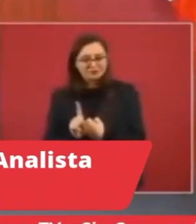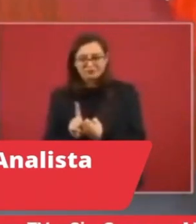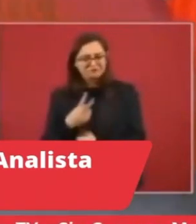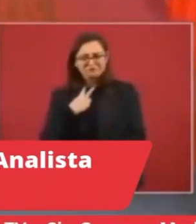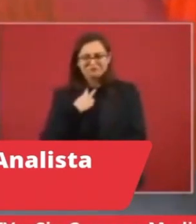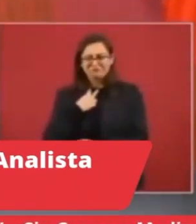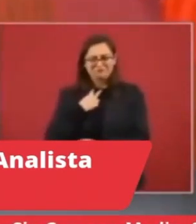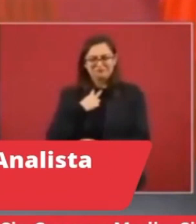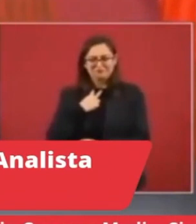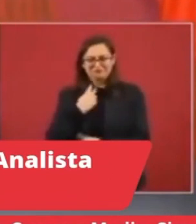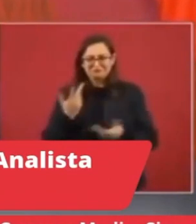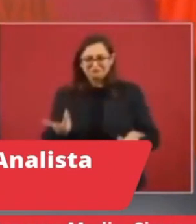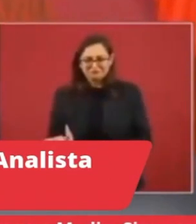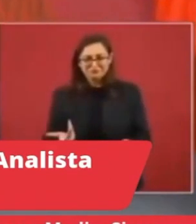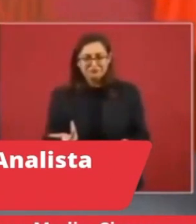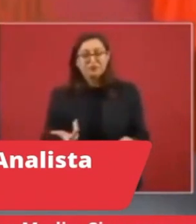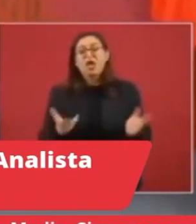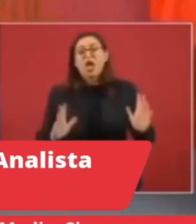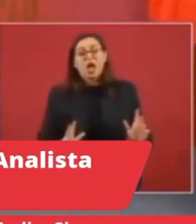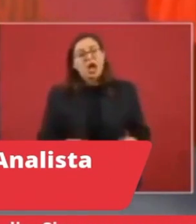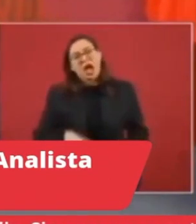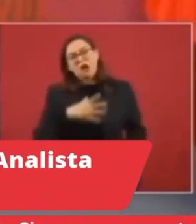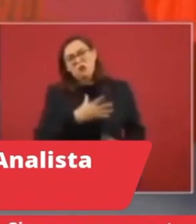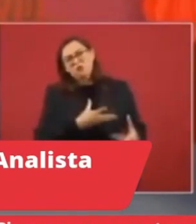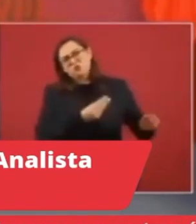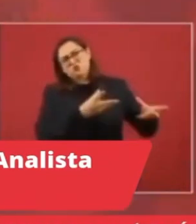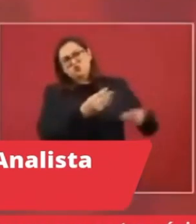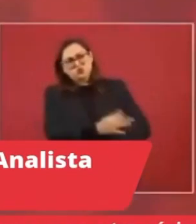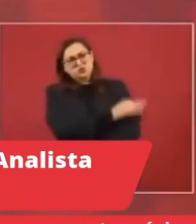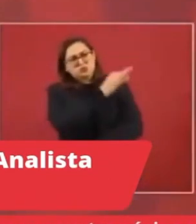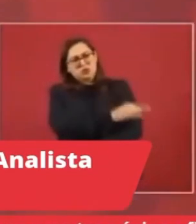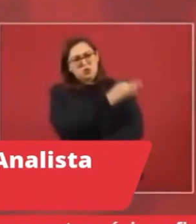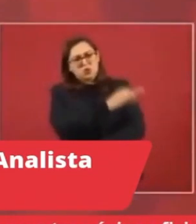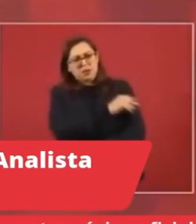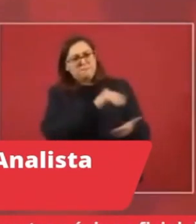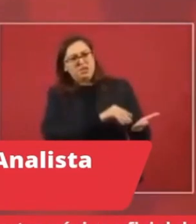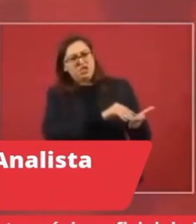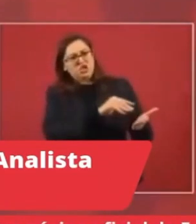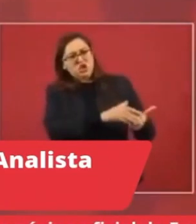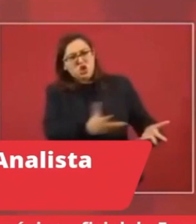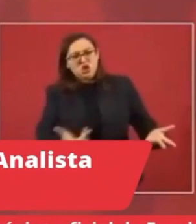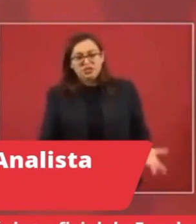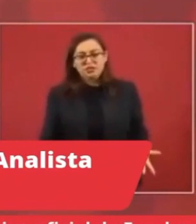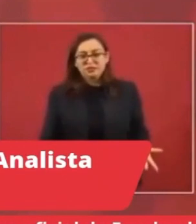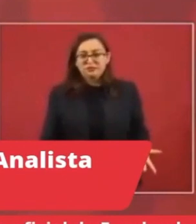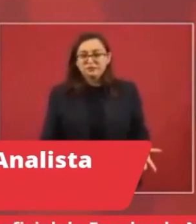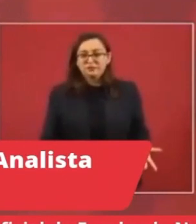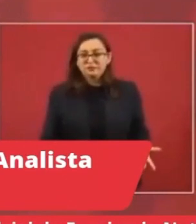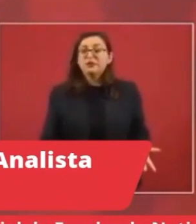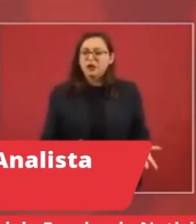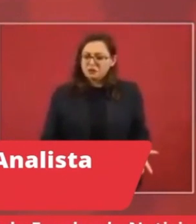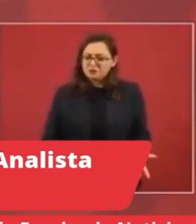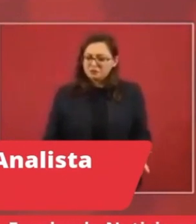esto muy desgastado, o sea, ya me da mucha flojera hablar si el López Obrador es de